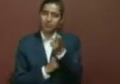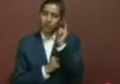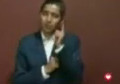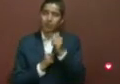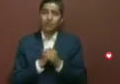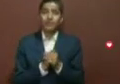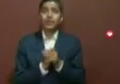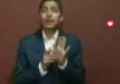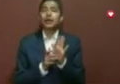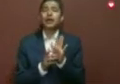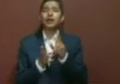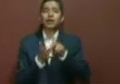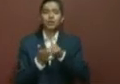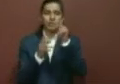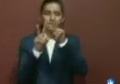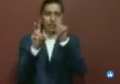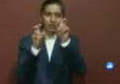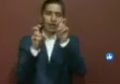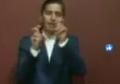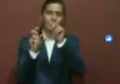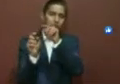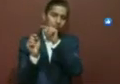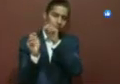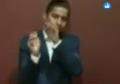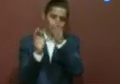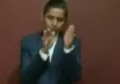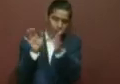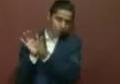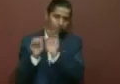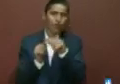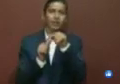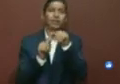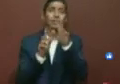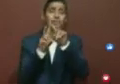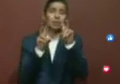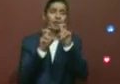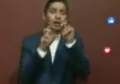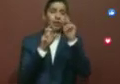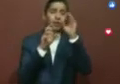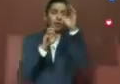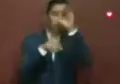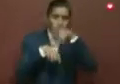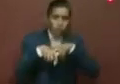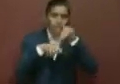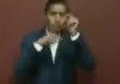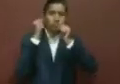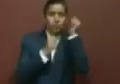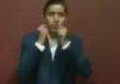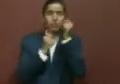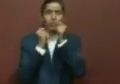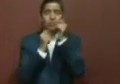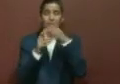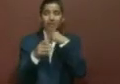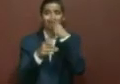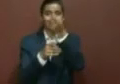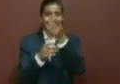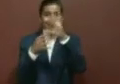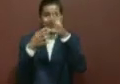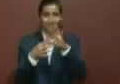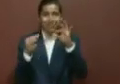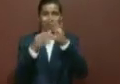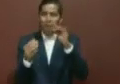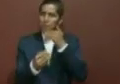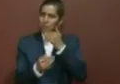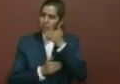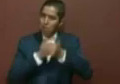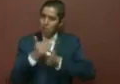Y regresando al tema de turismo y cultura, cultura y turismo, déjenme decirles que son los temas en los que nos ha ido muy